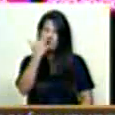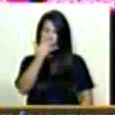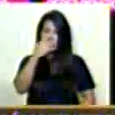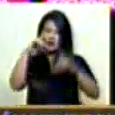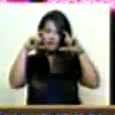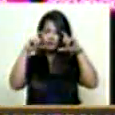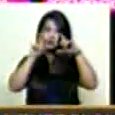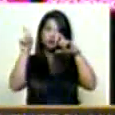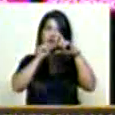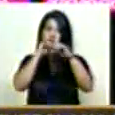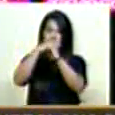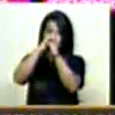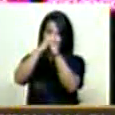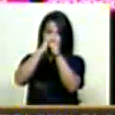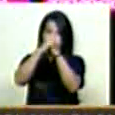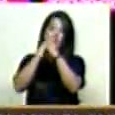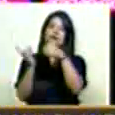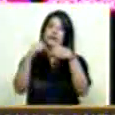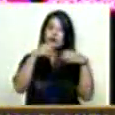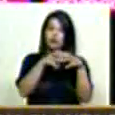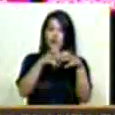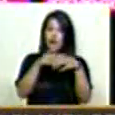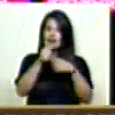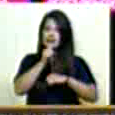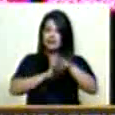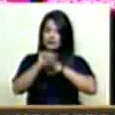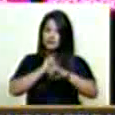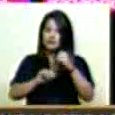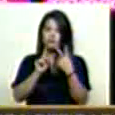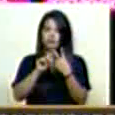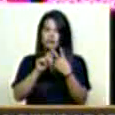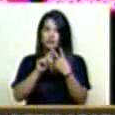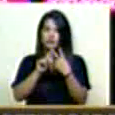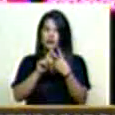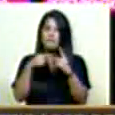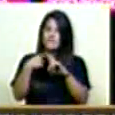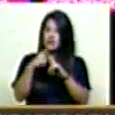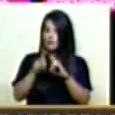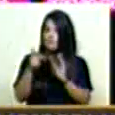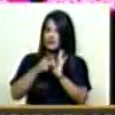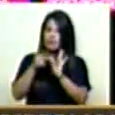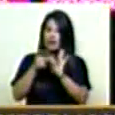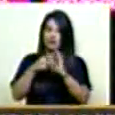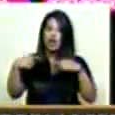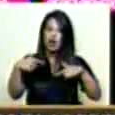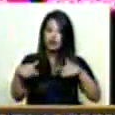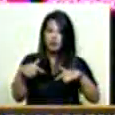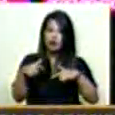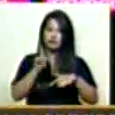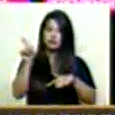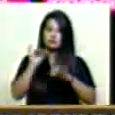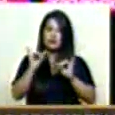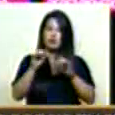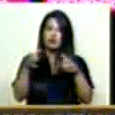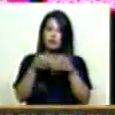vinculado al movimiento resistencia y participante como logístico debe